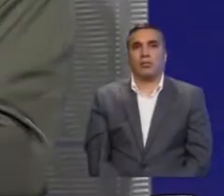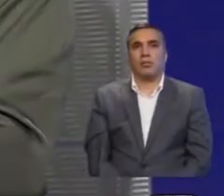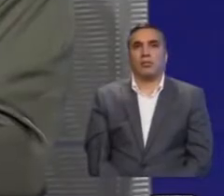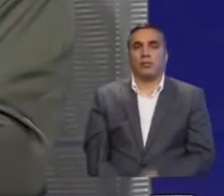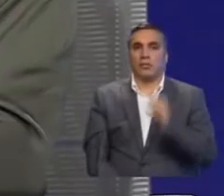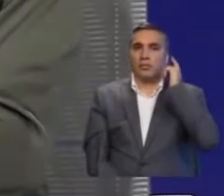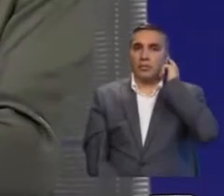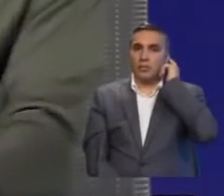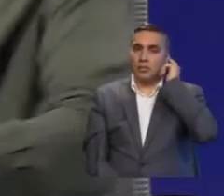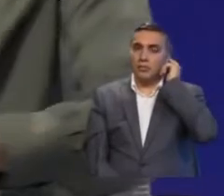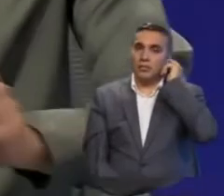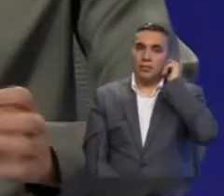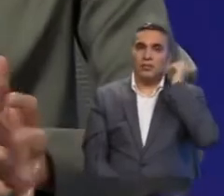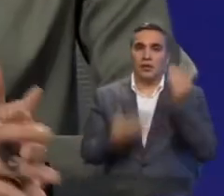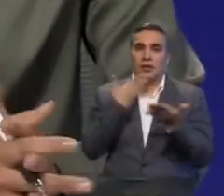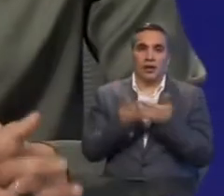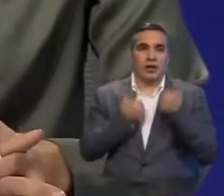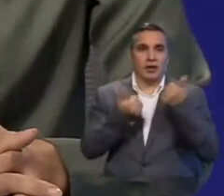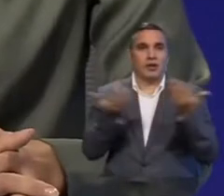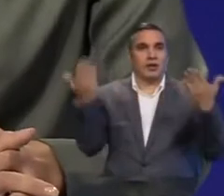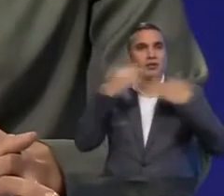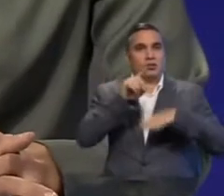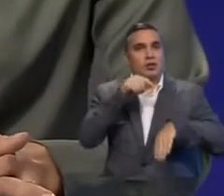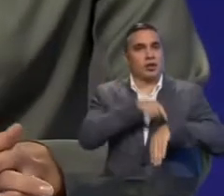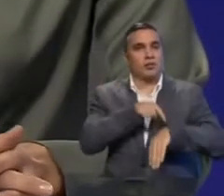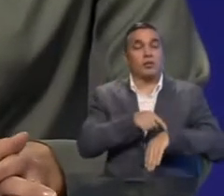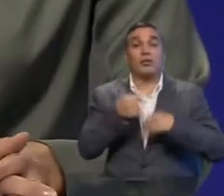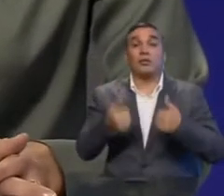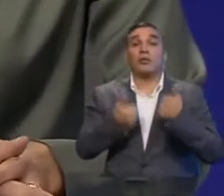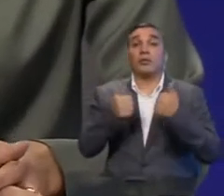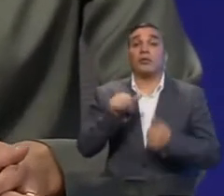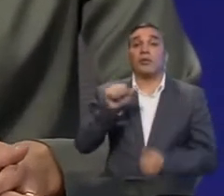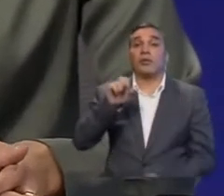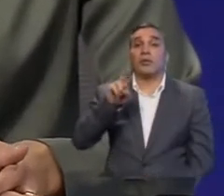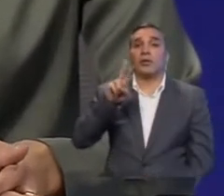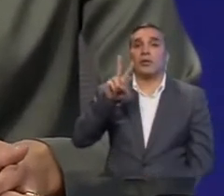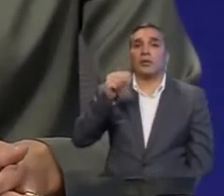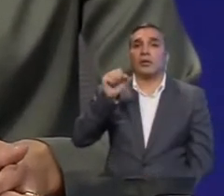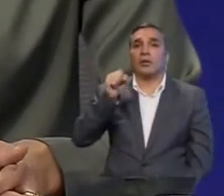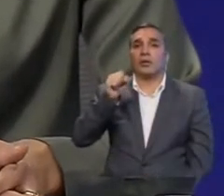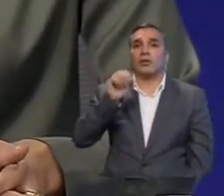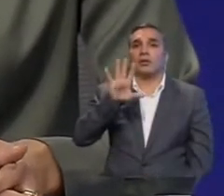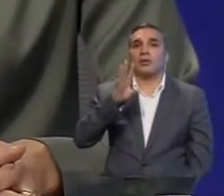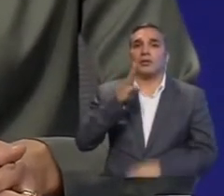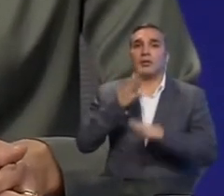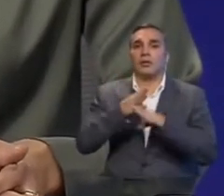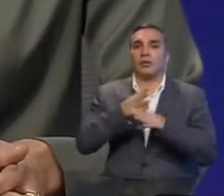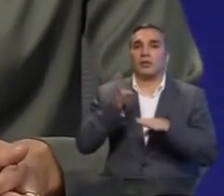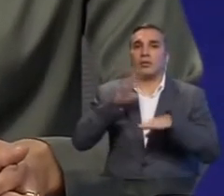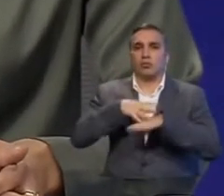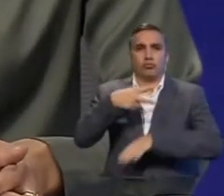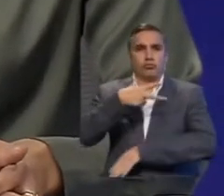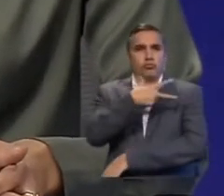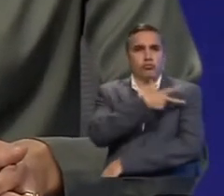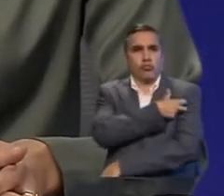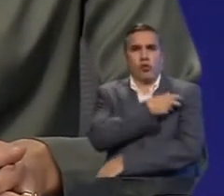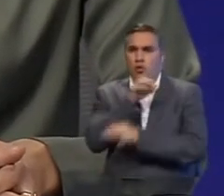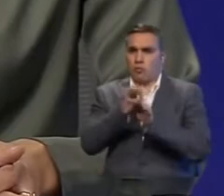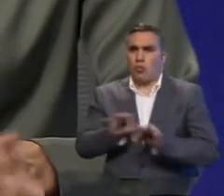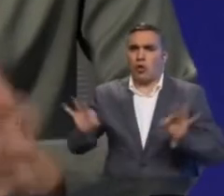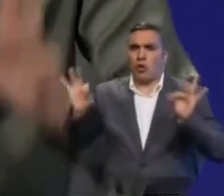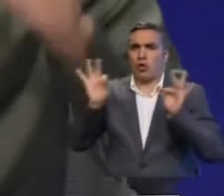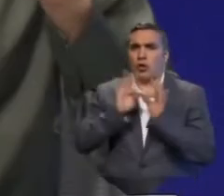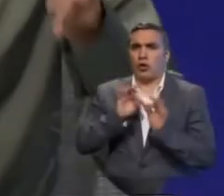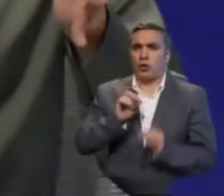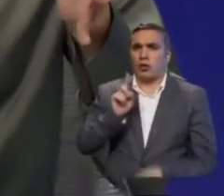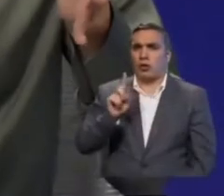Vamos a continuar. Gracias, candidato Larrea. Culminó su tiempo con el candidato Herbas. Usted hablaba hace un momento de la vacunación, la importancia de no